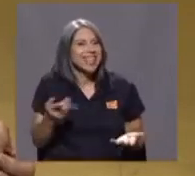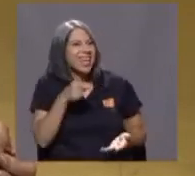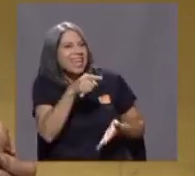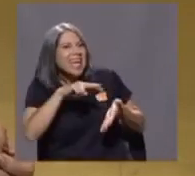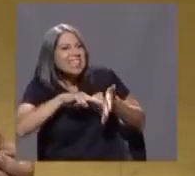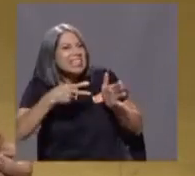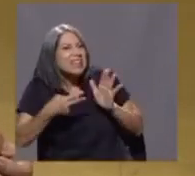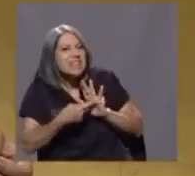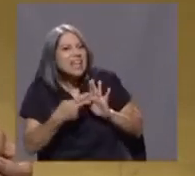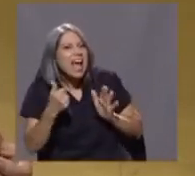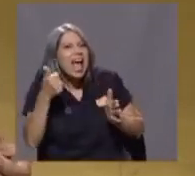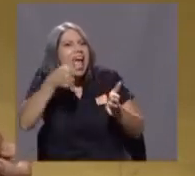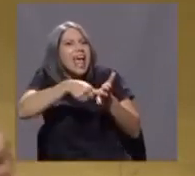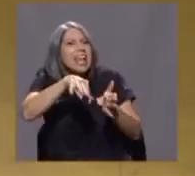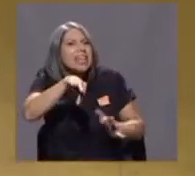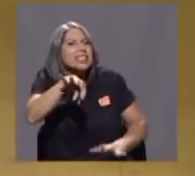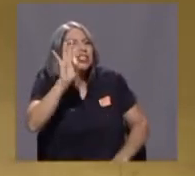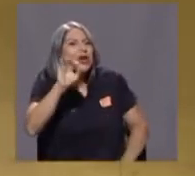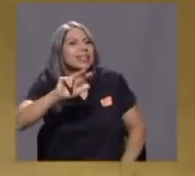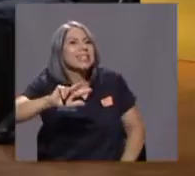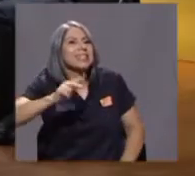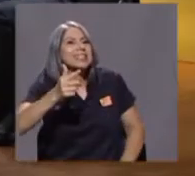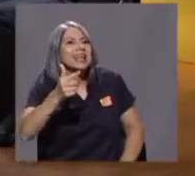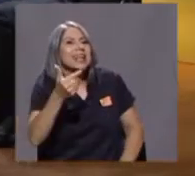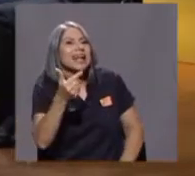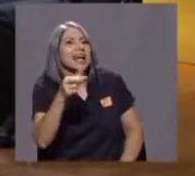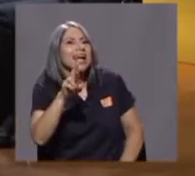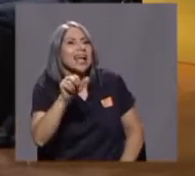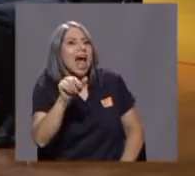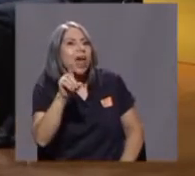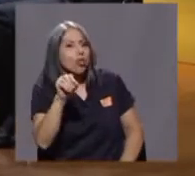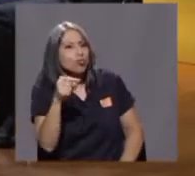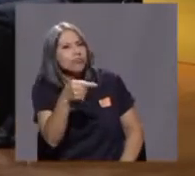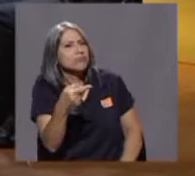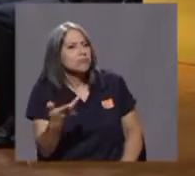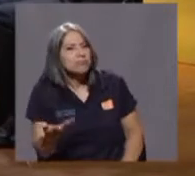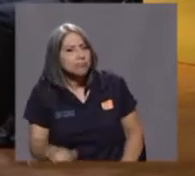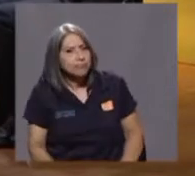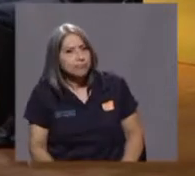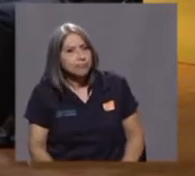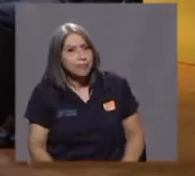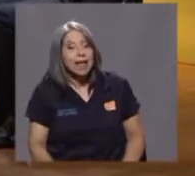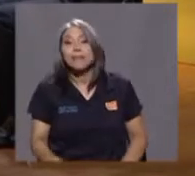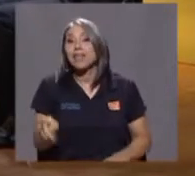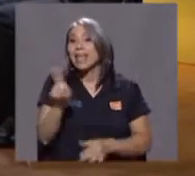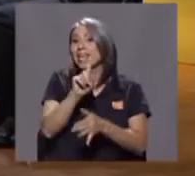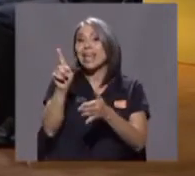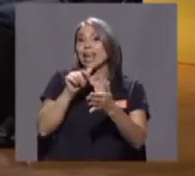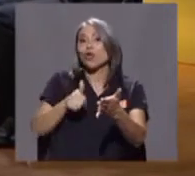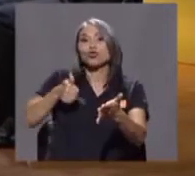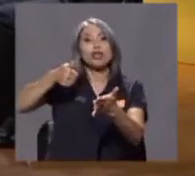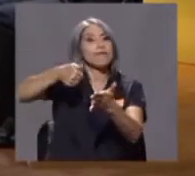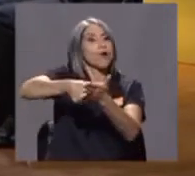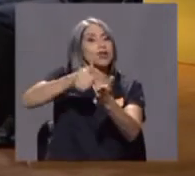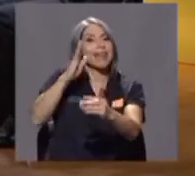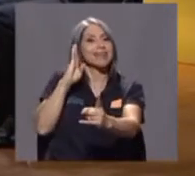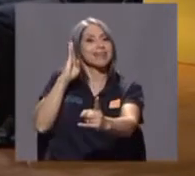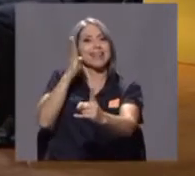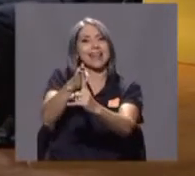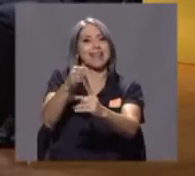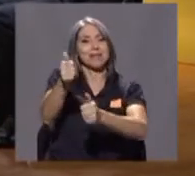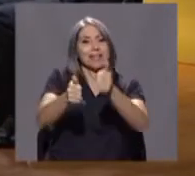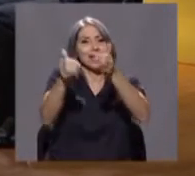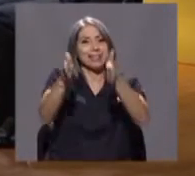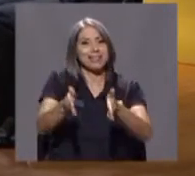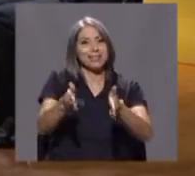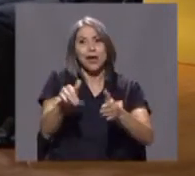esto de elección en tercer grado? Es que no se vota directamente por los candidatos, sino que se vota, como